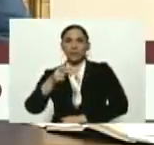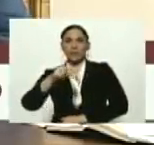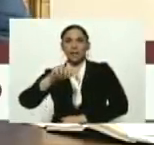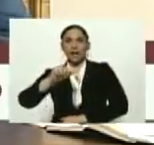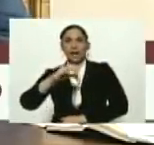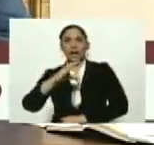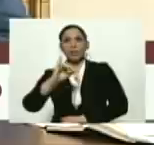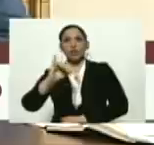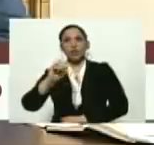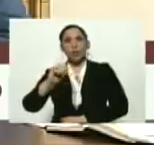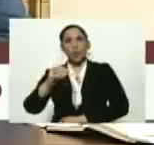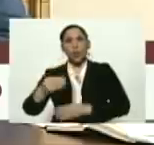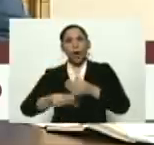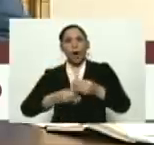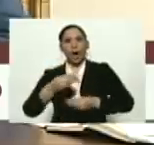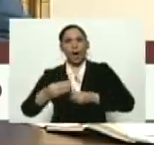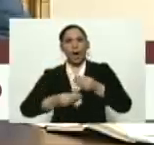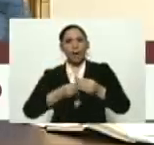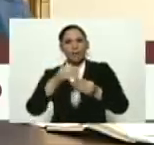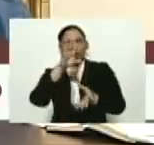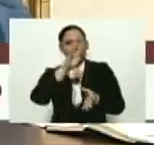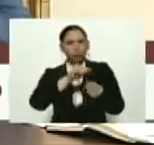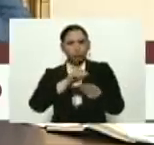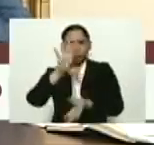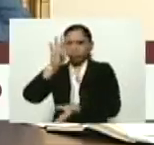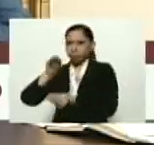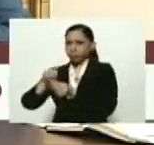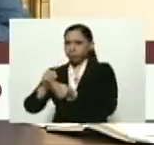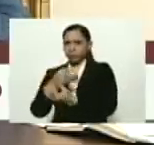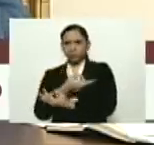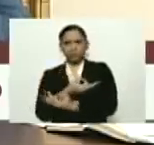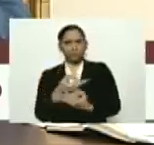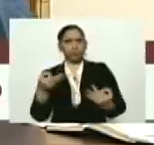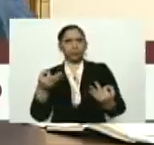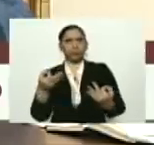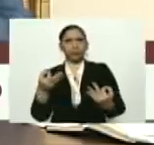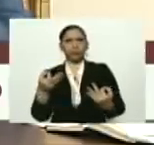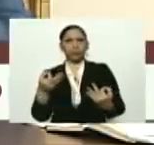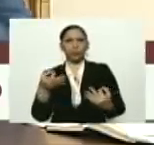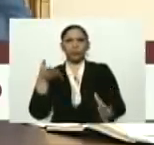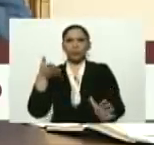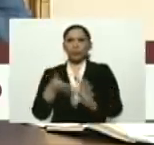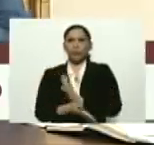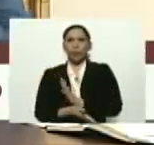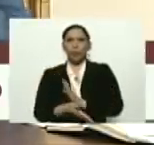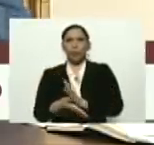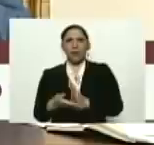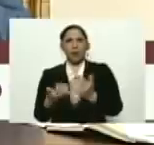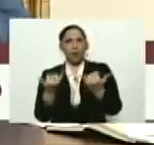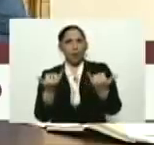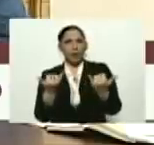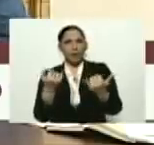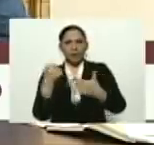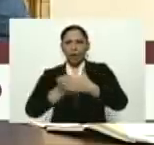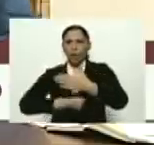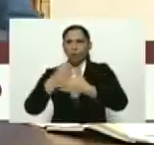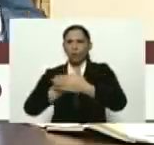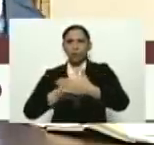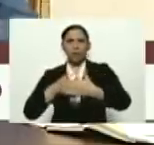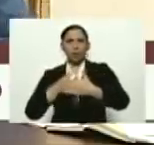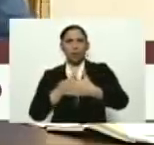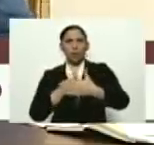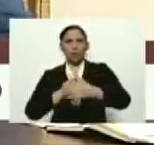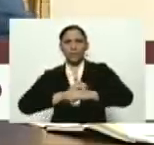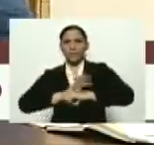hace una síntesis magistral de la situación actual y la lucha contra la pandemia y